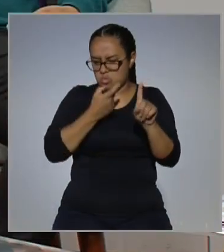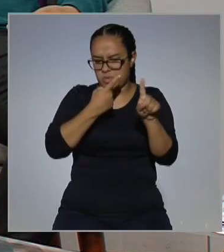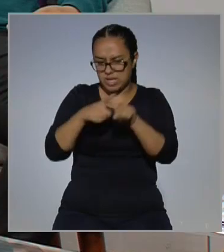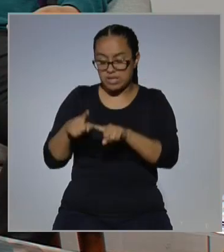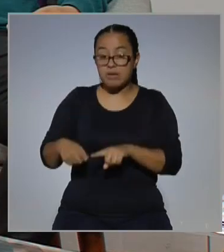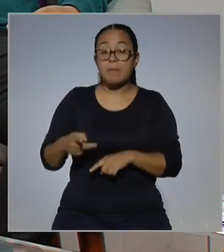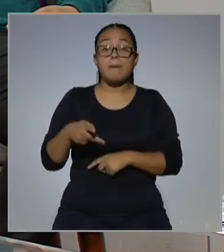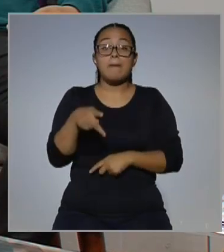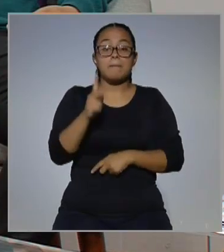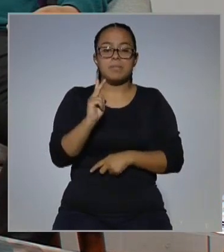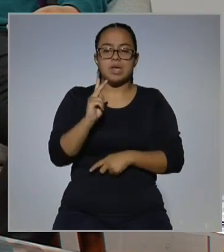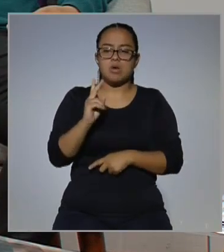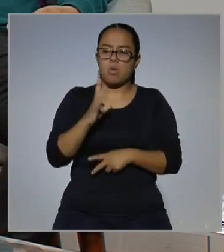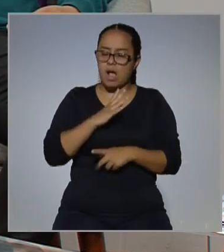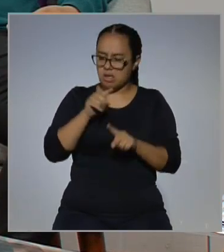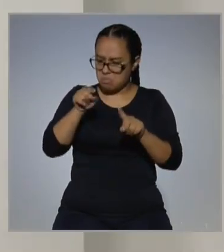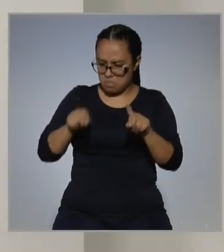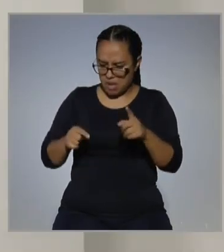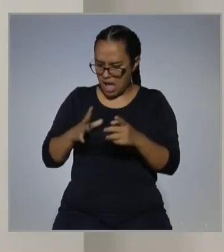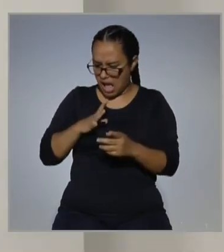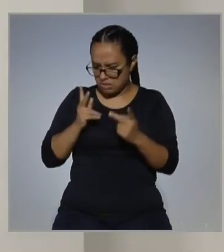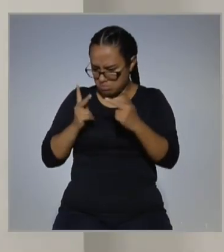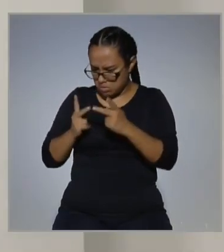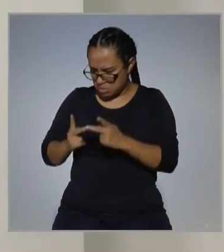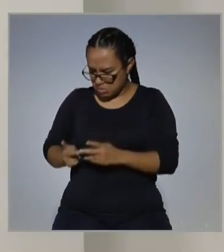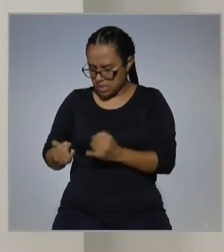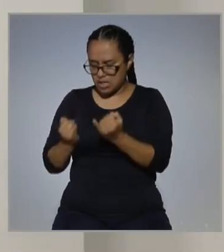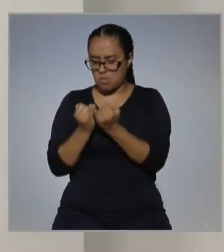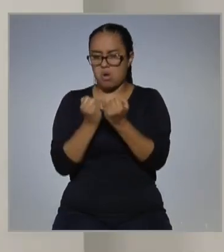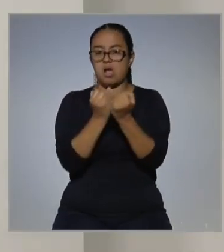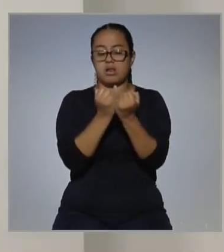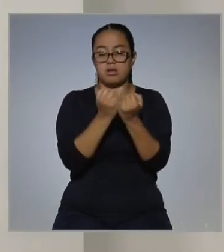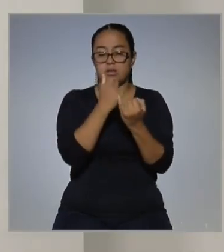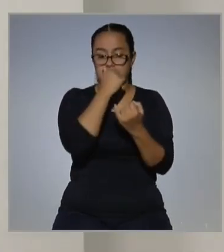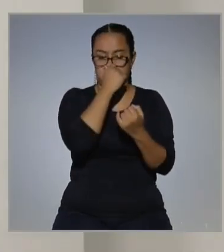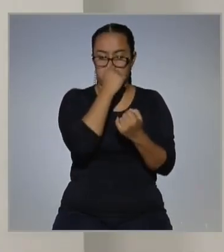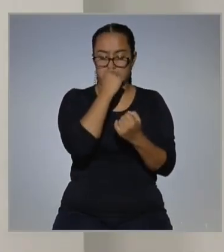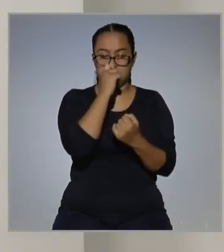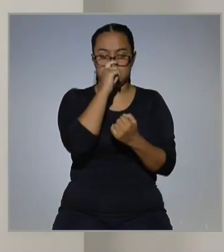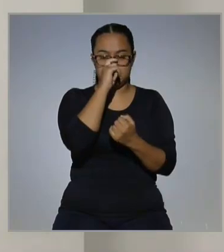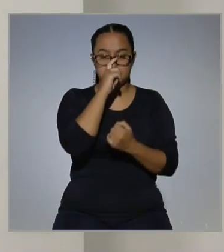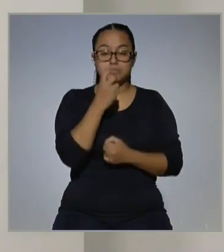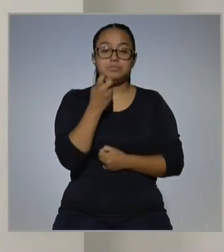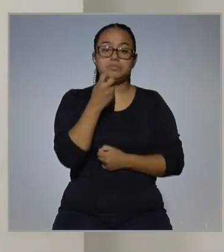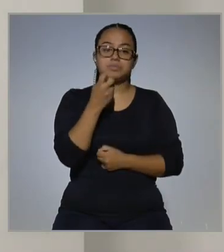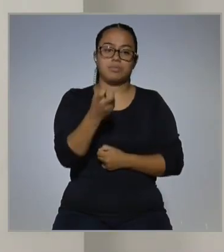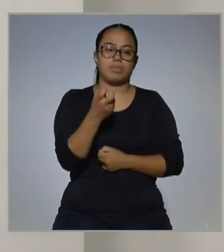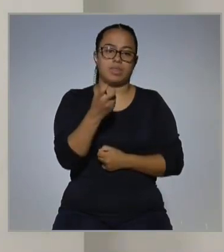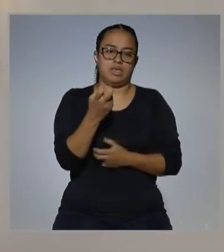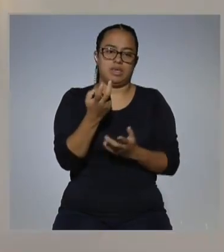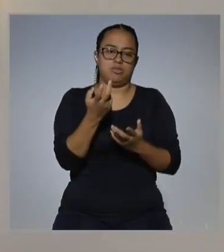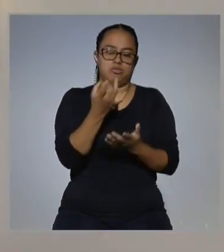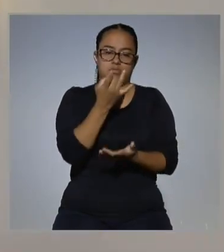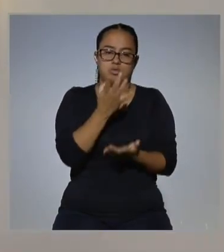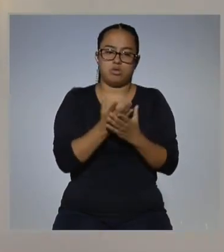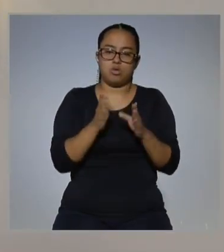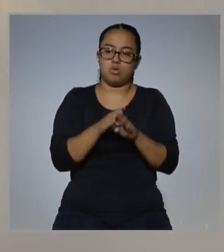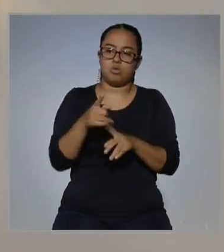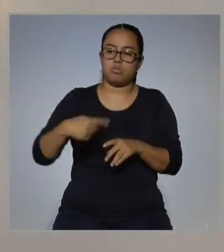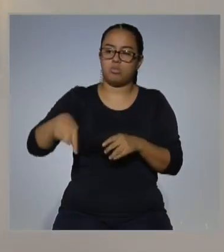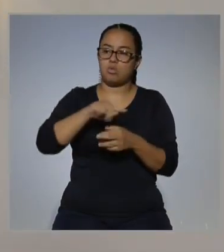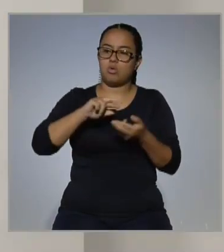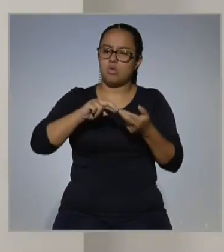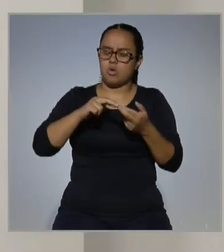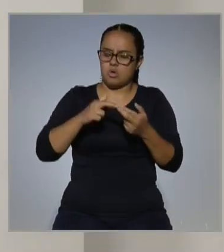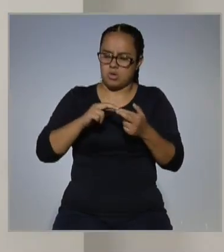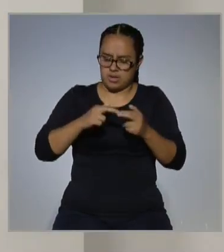hay elementos que compartimos entre todos. Y es justamente esta forma tan peculiar de relacionarnos con